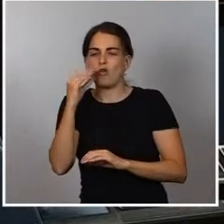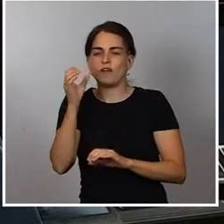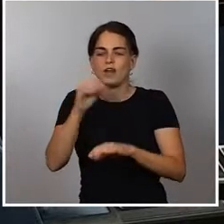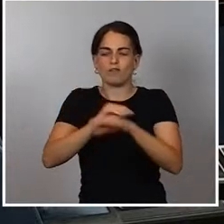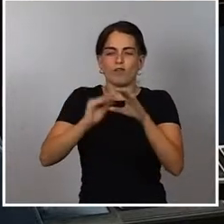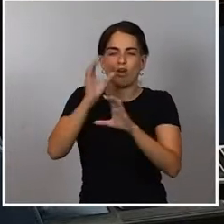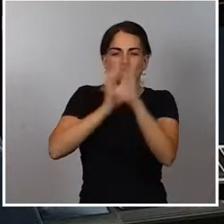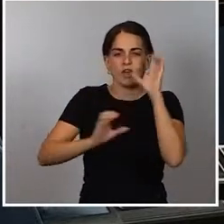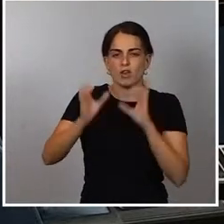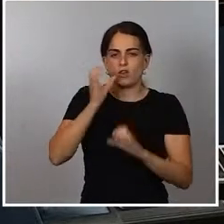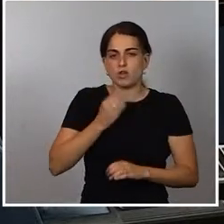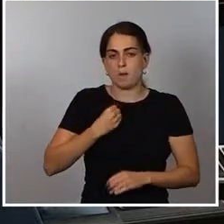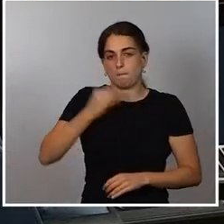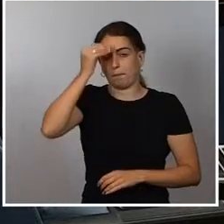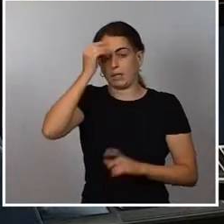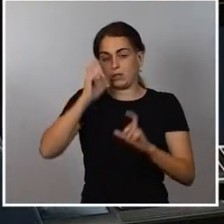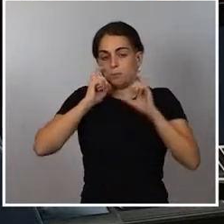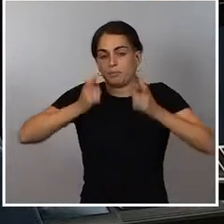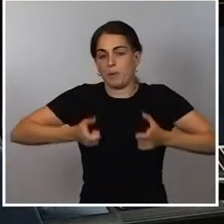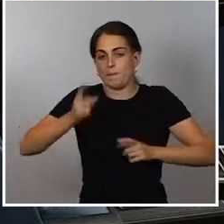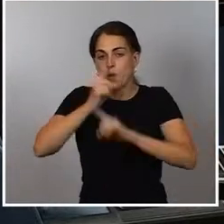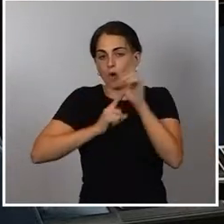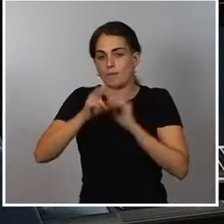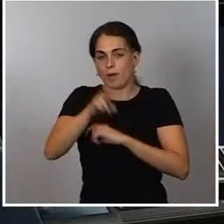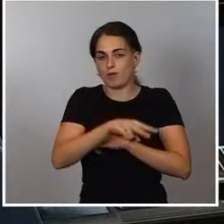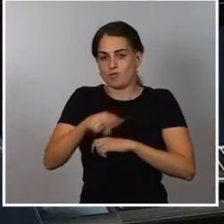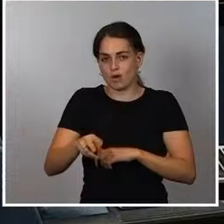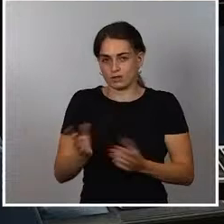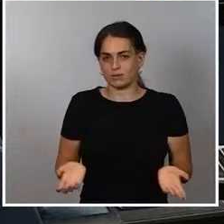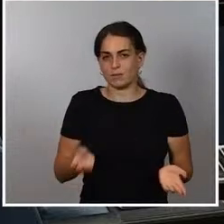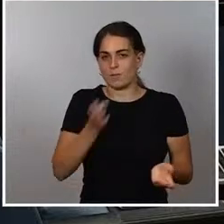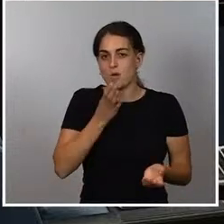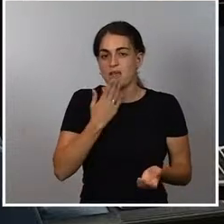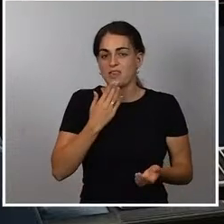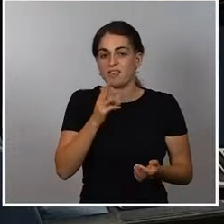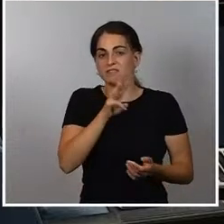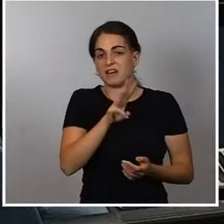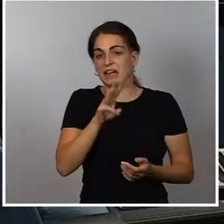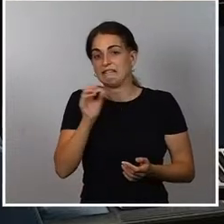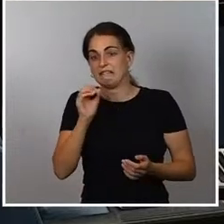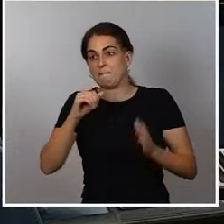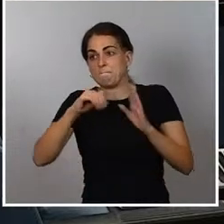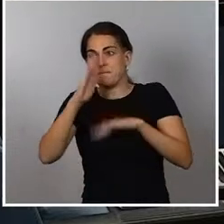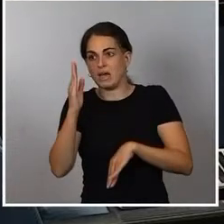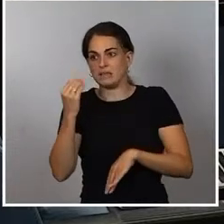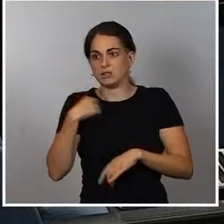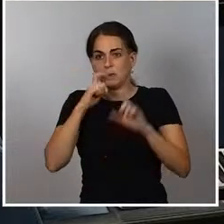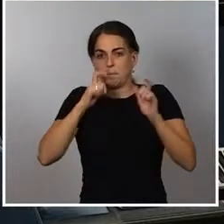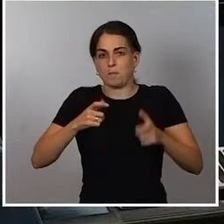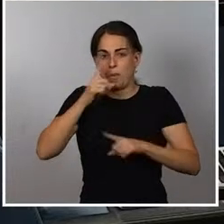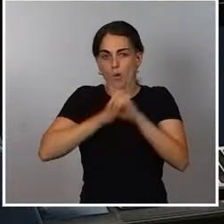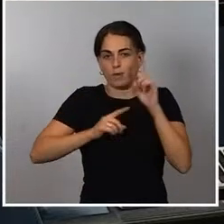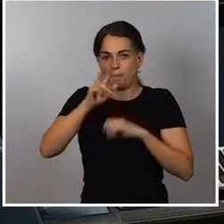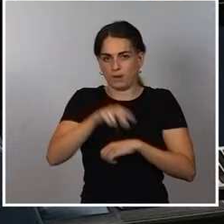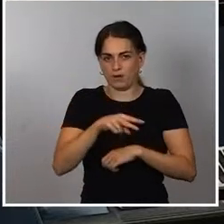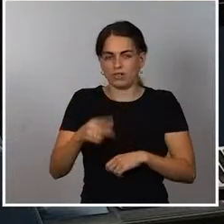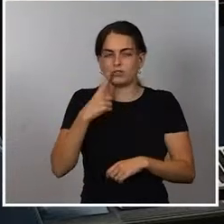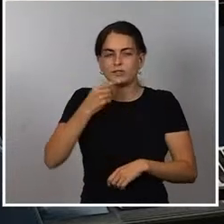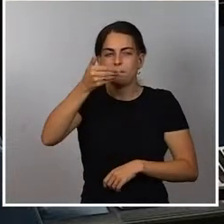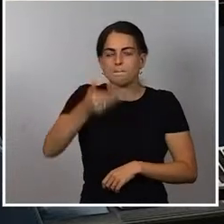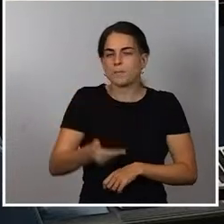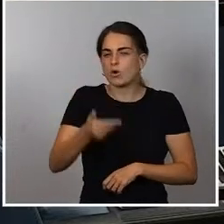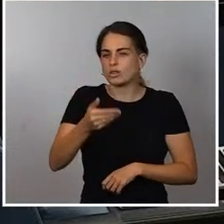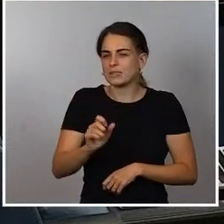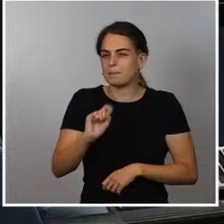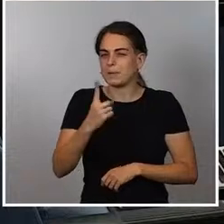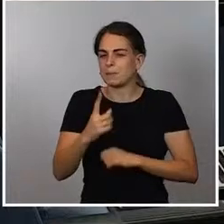nos quitemos la mascarilla los que sobrepasemos los treinta y tantos entonces no sería importante hacer una estrategia de estas de